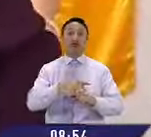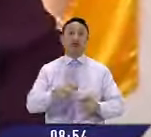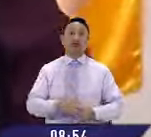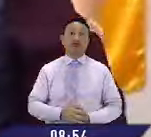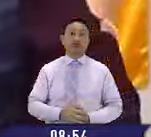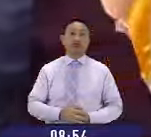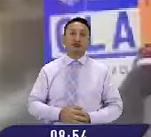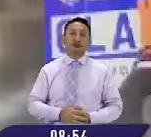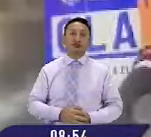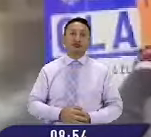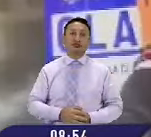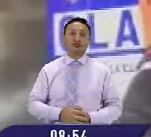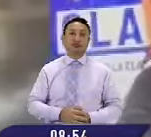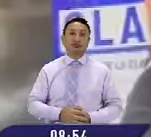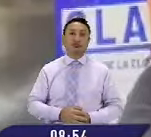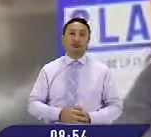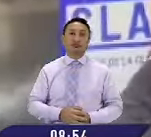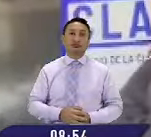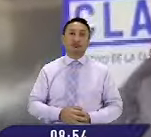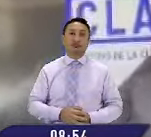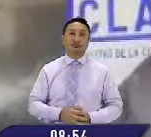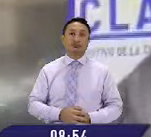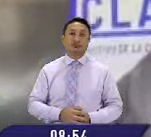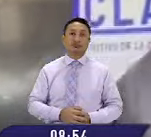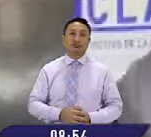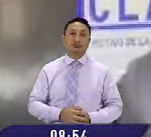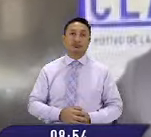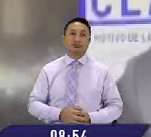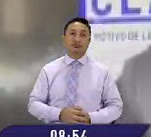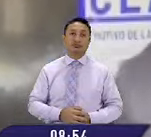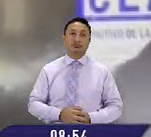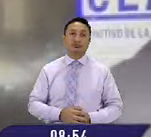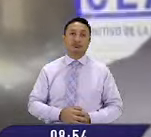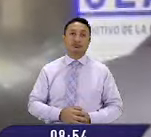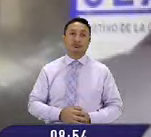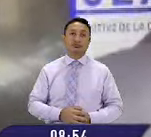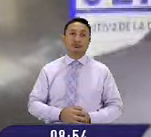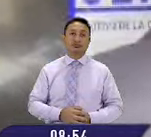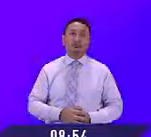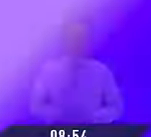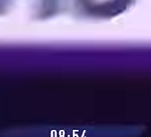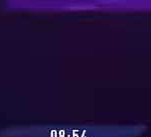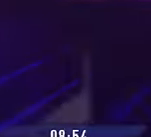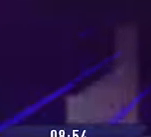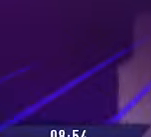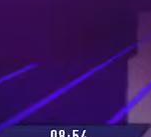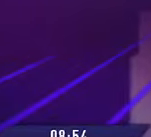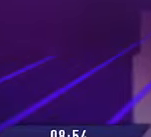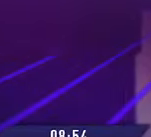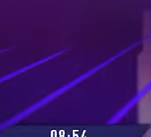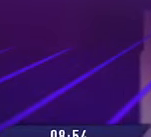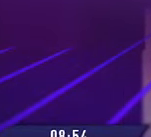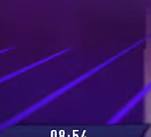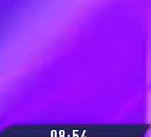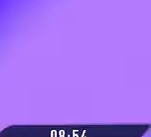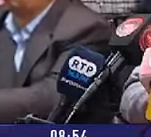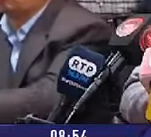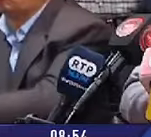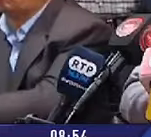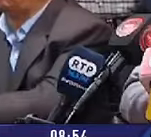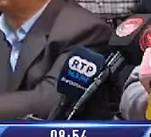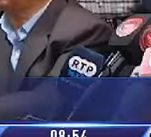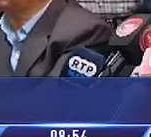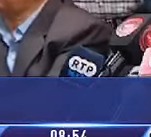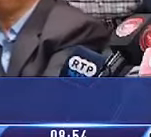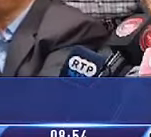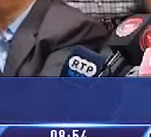de Guayaquil y otros cantones de la provincia de Guayas, informó Charlie Pisa. Y al retornar, la Federación Nacional de Cooperativas